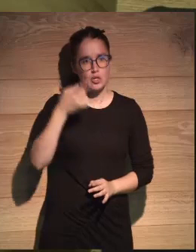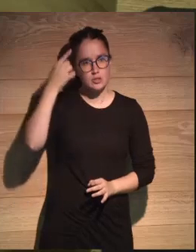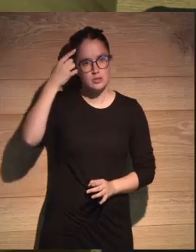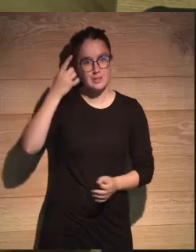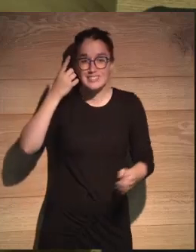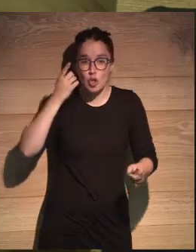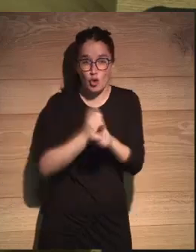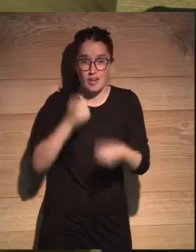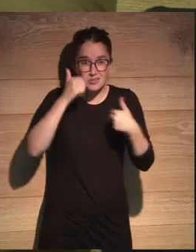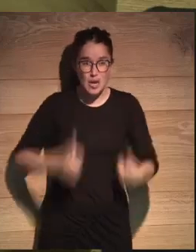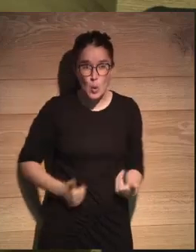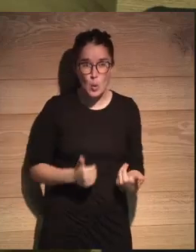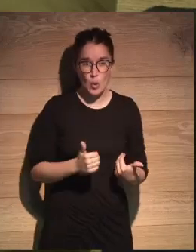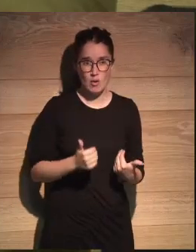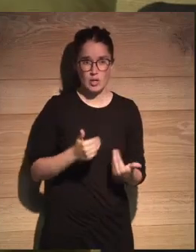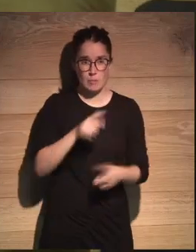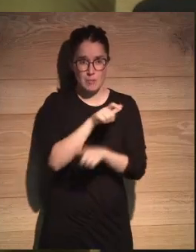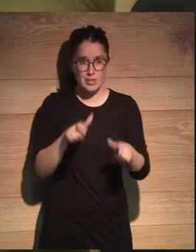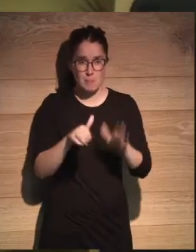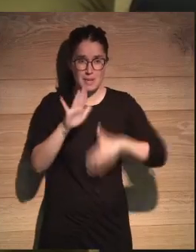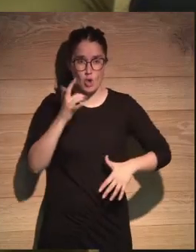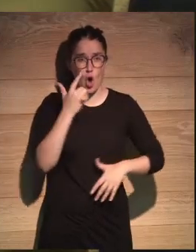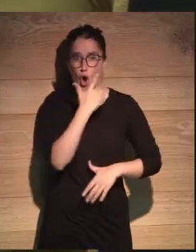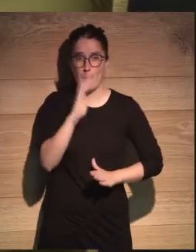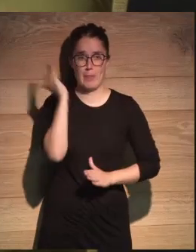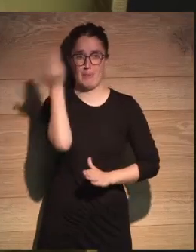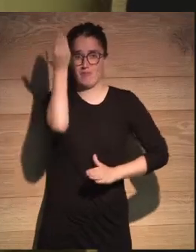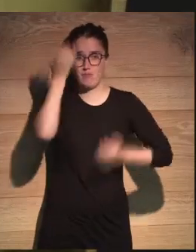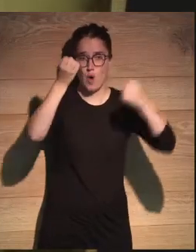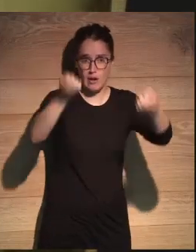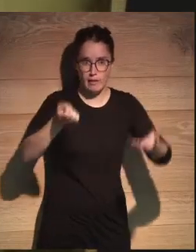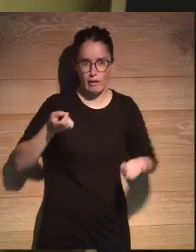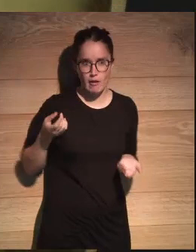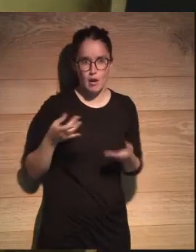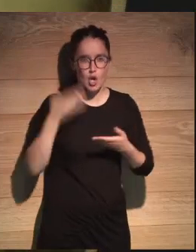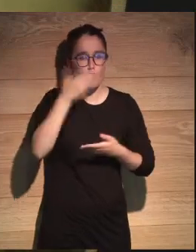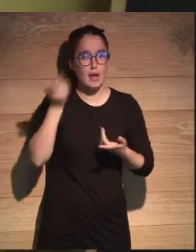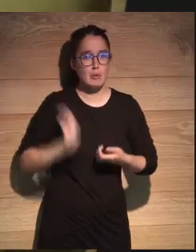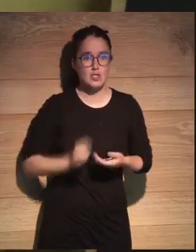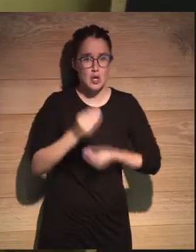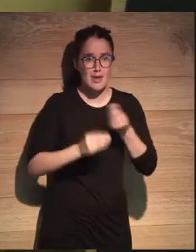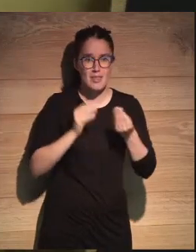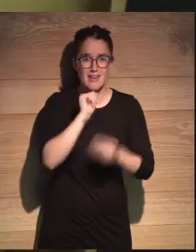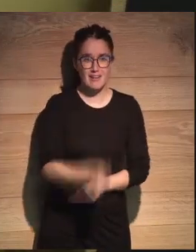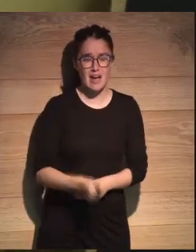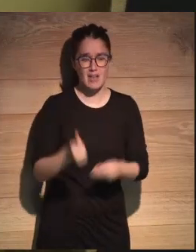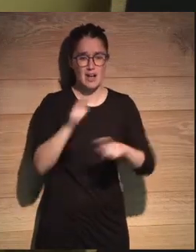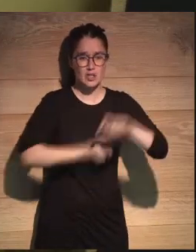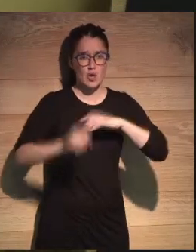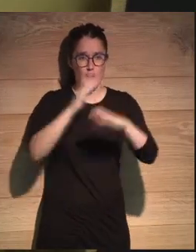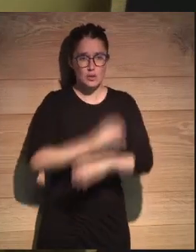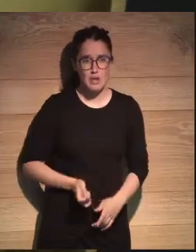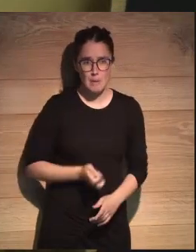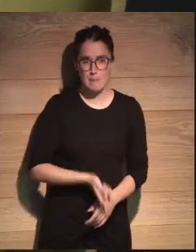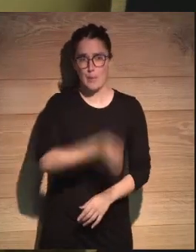atenta contra la salud? Que más de una persona se quedará mal de los ojos, ¿no? Y no intervienen ni los colegios profesionales, pocas acciones científicas intervienen